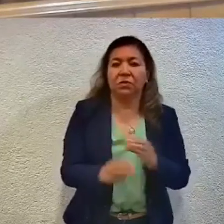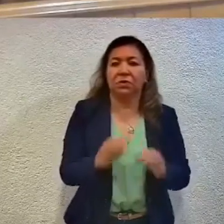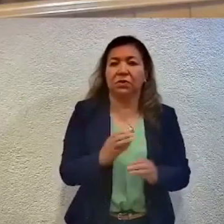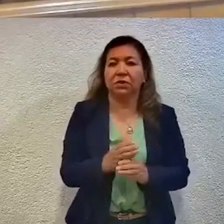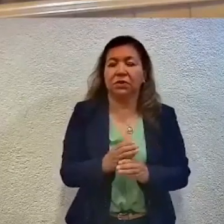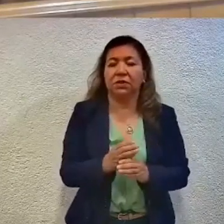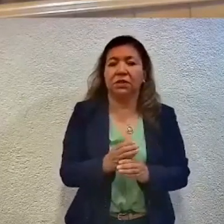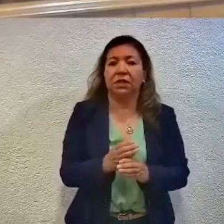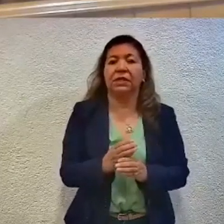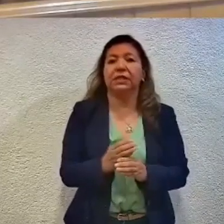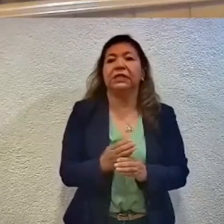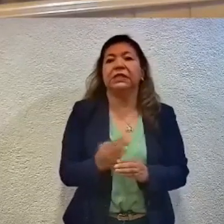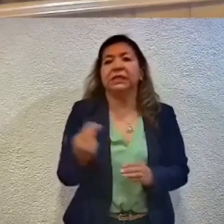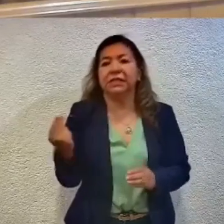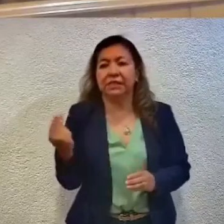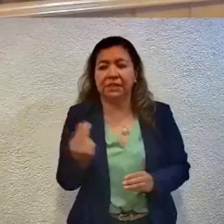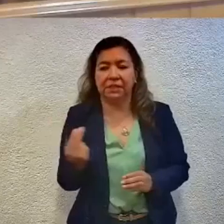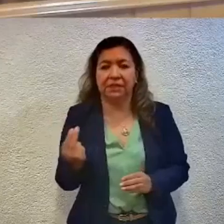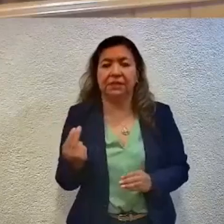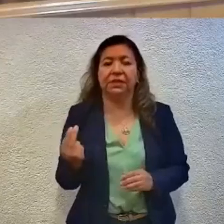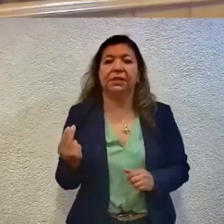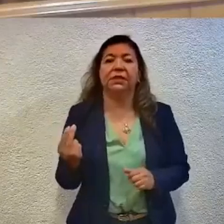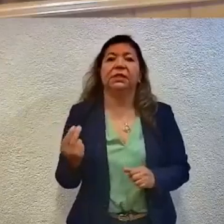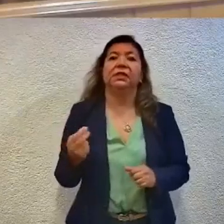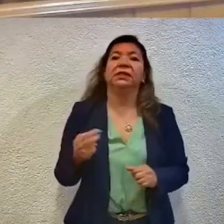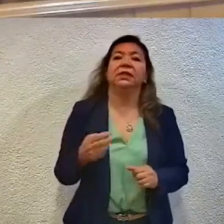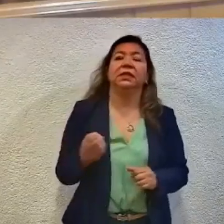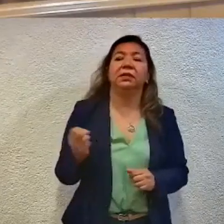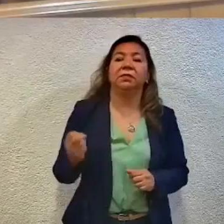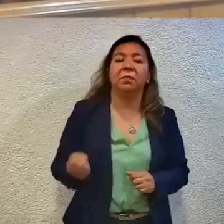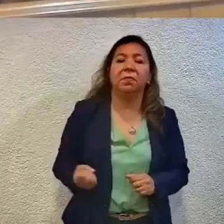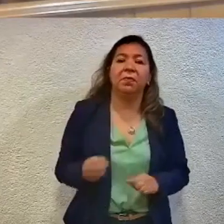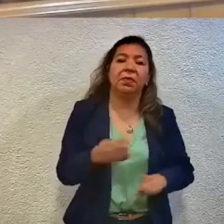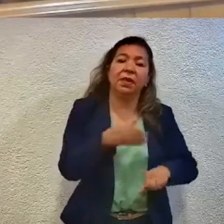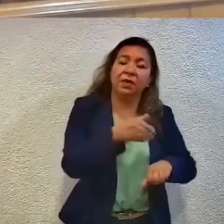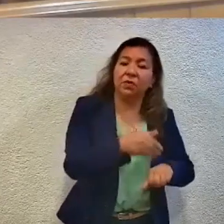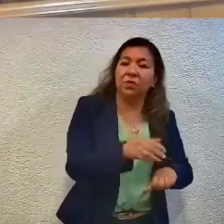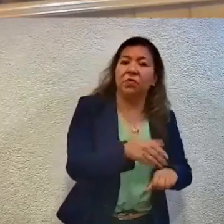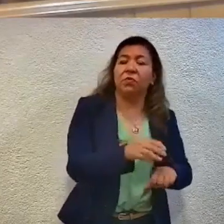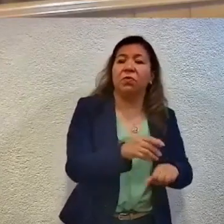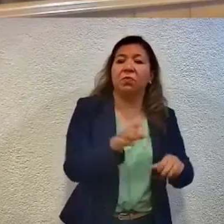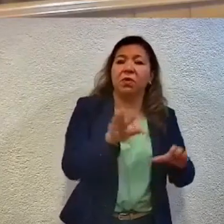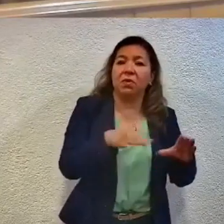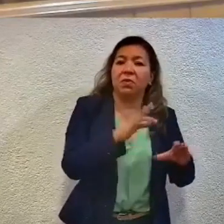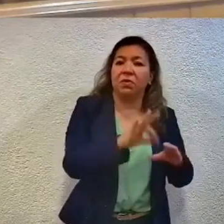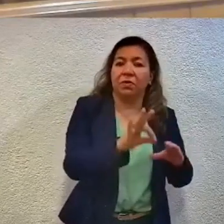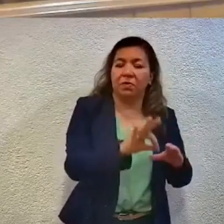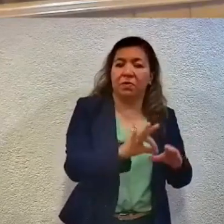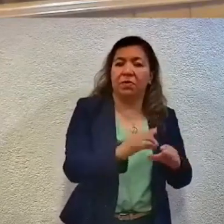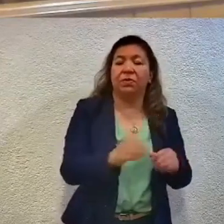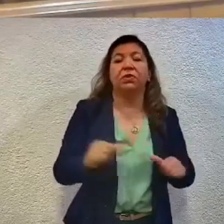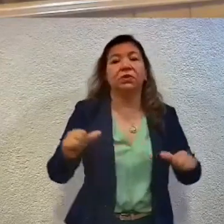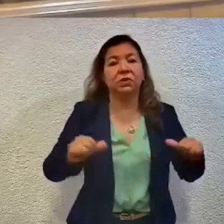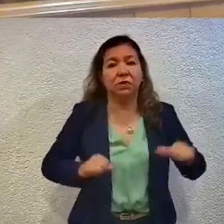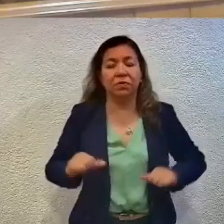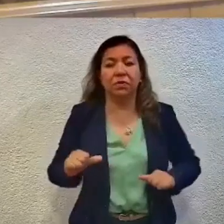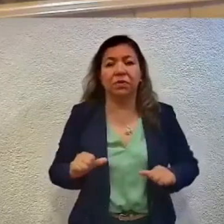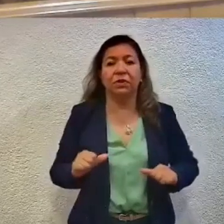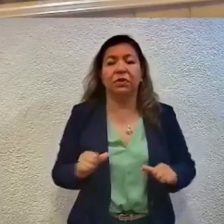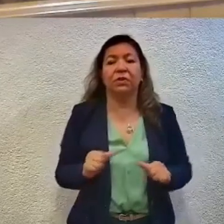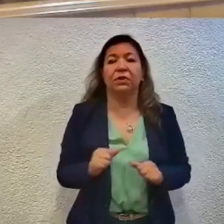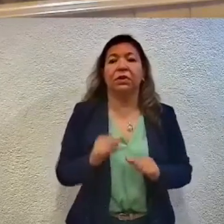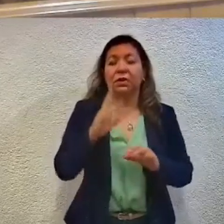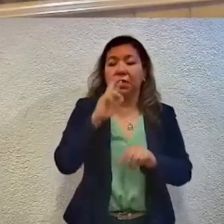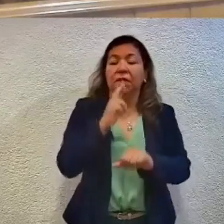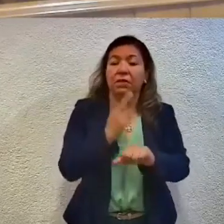causa justificada que le exima de ello, motivo por el cual los razonamientos de la autoridad responsable en ese sentido deben